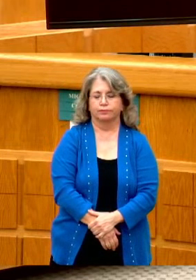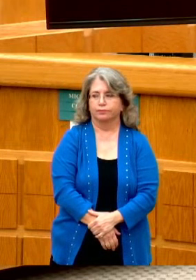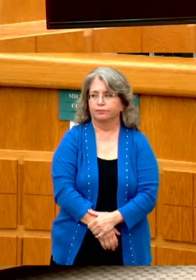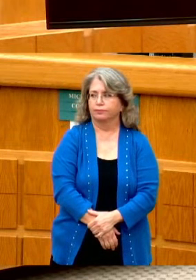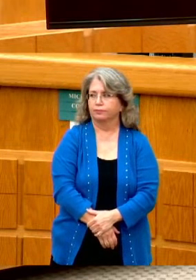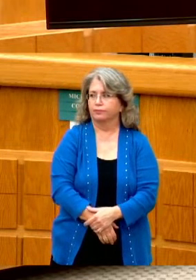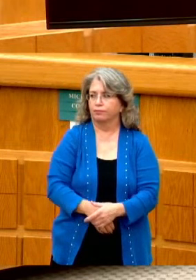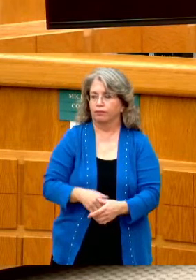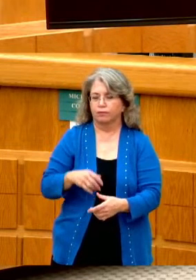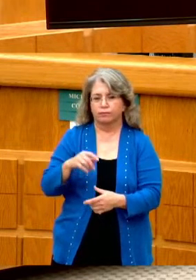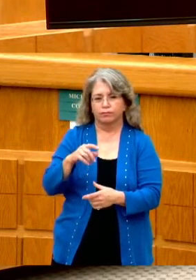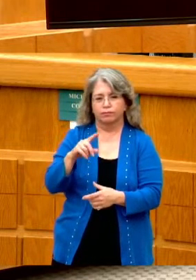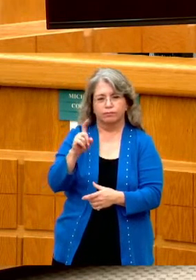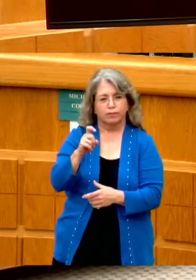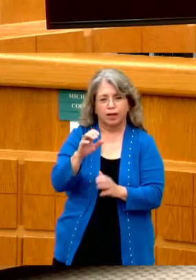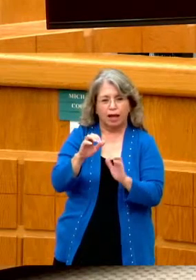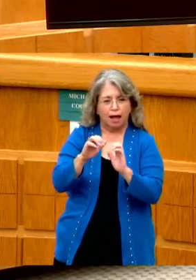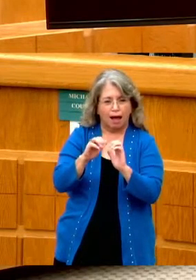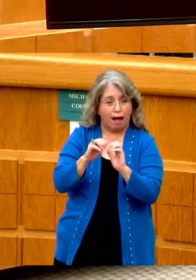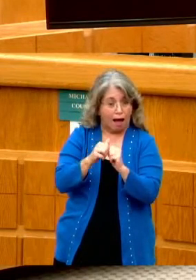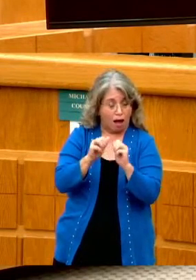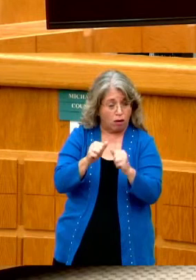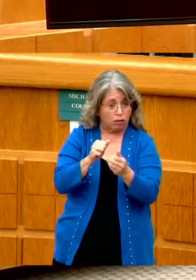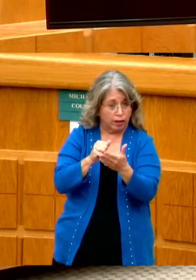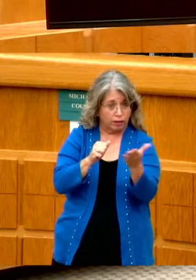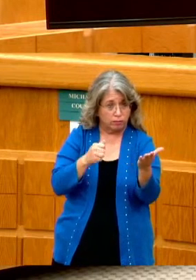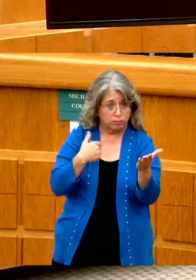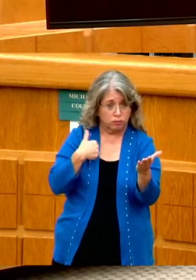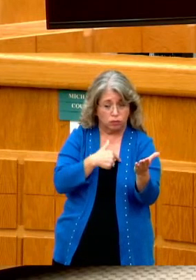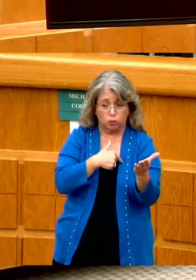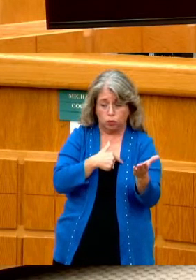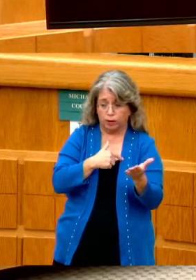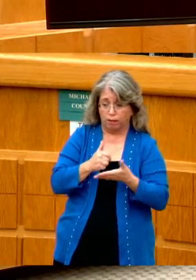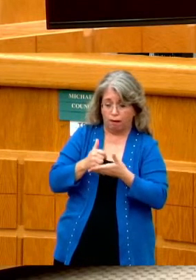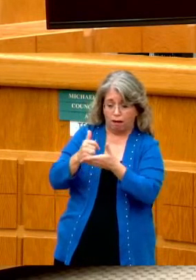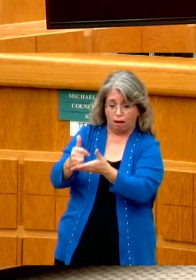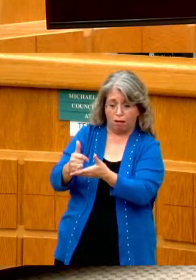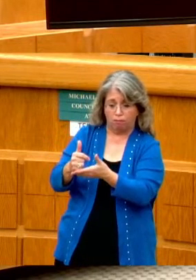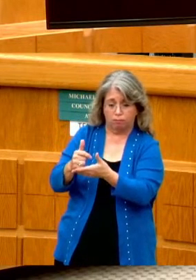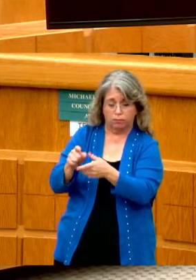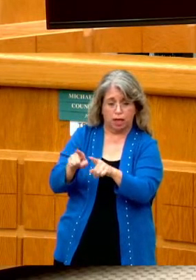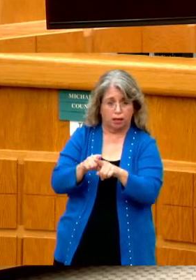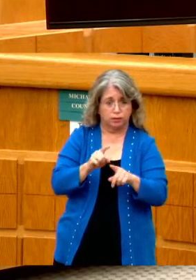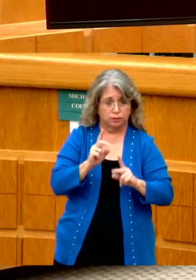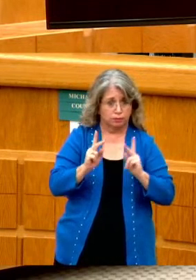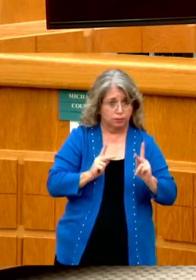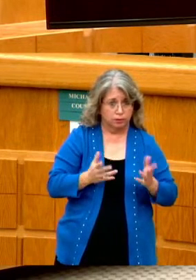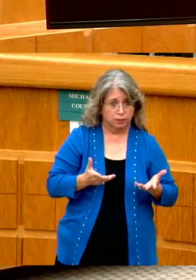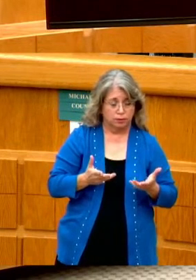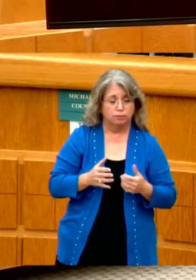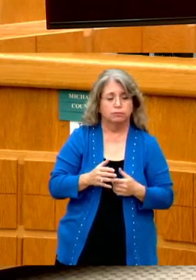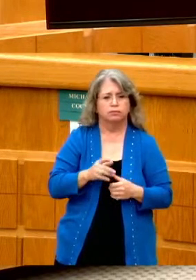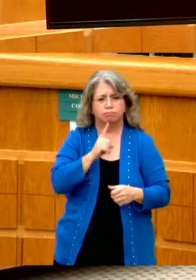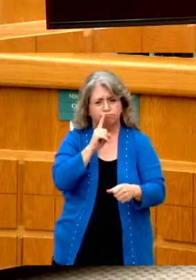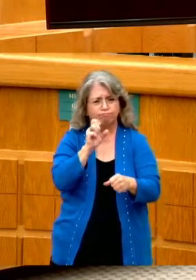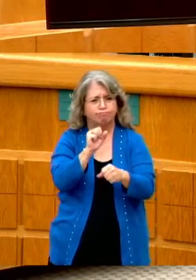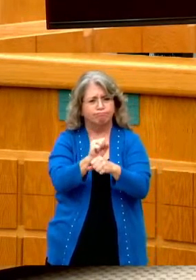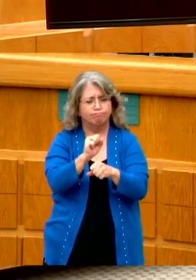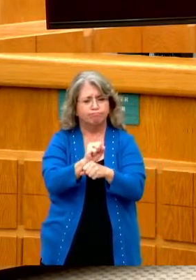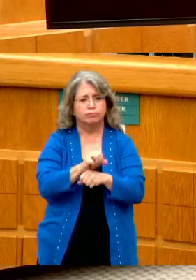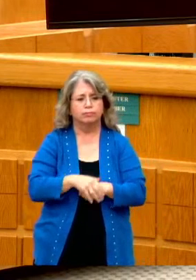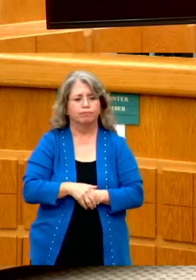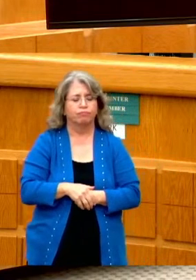How can we help? Is there anything we can do as a citizen to help you guys? Absolutely. Get vaccinated when your